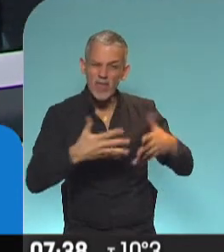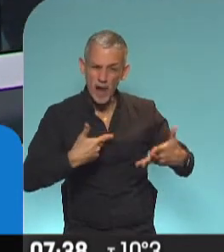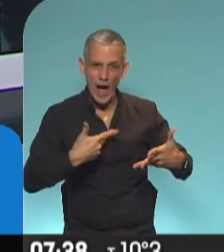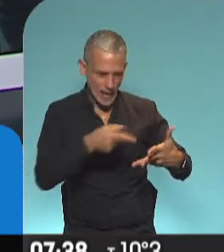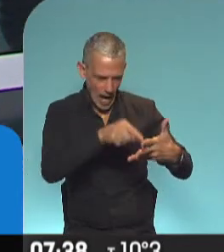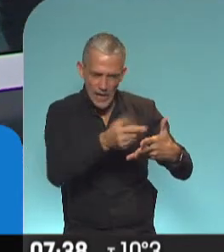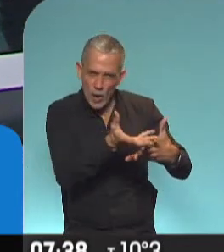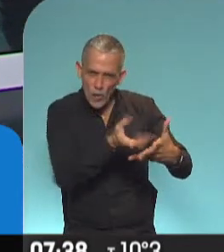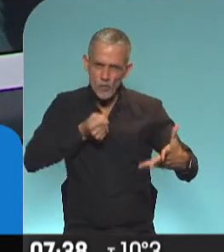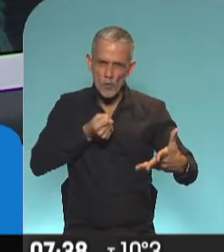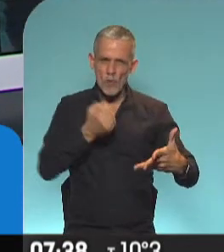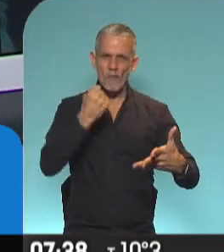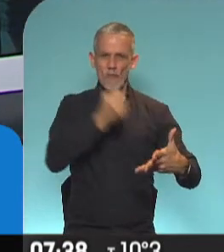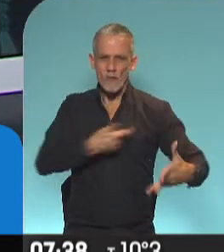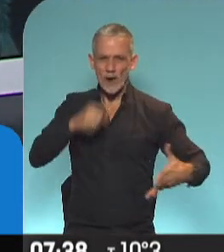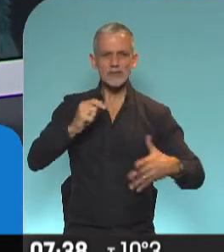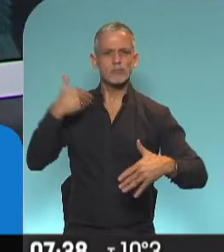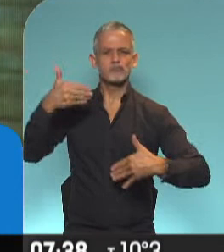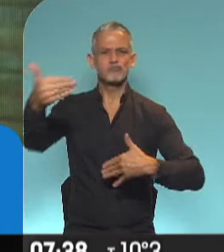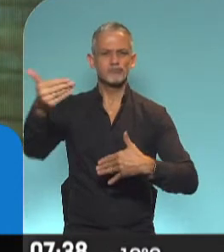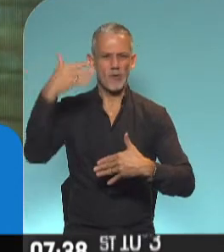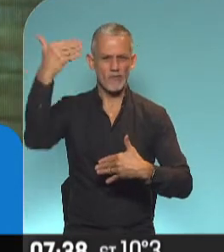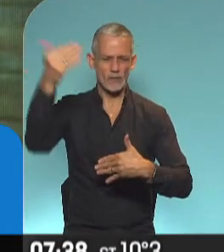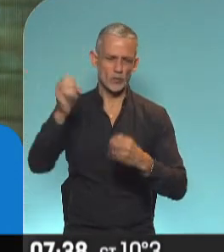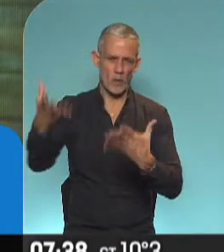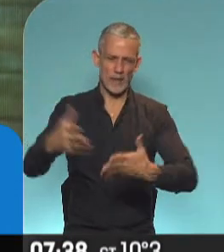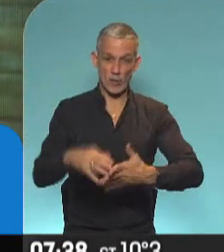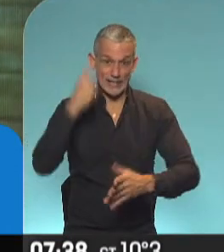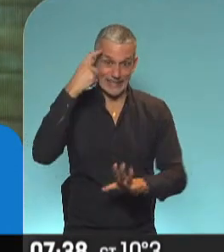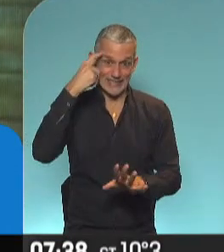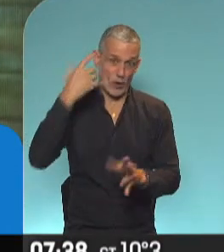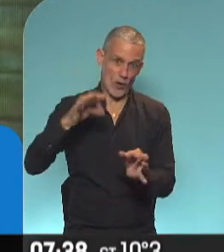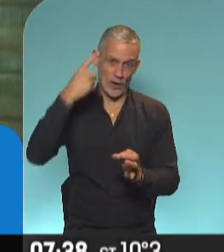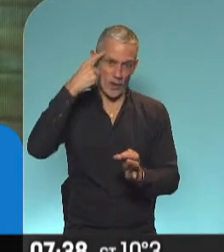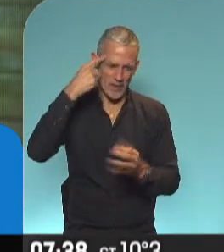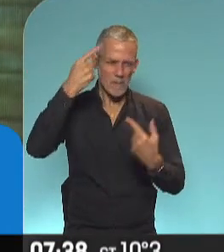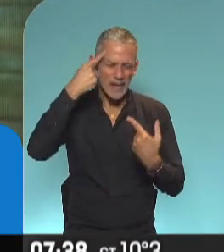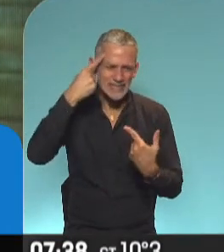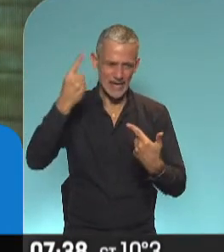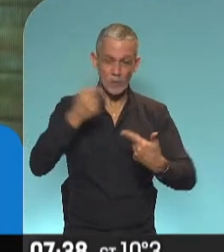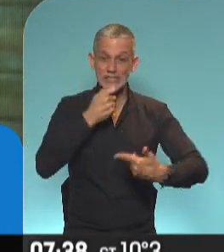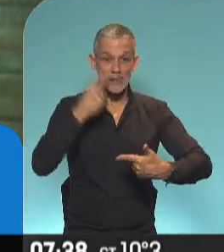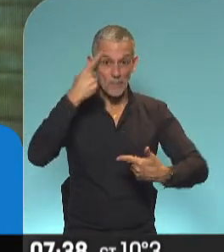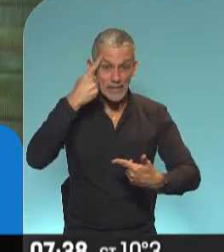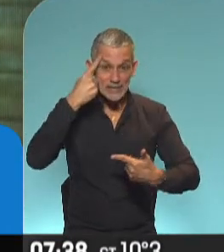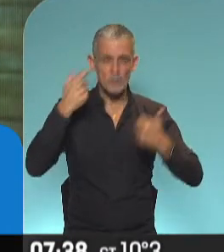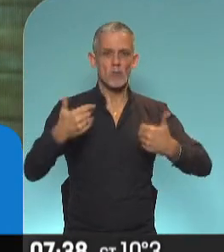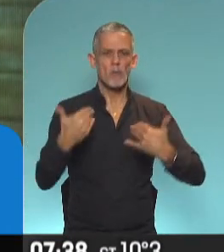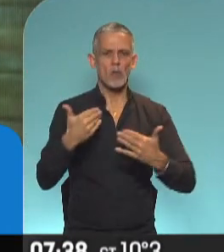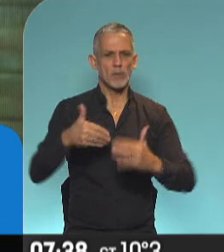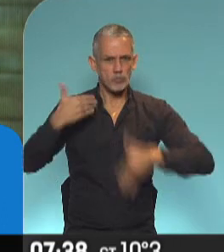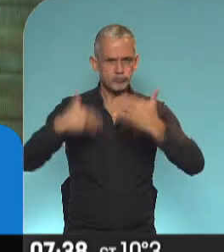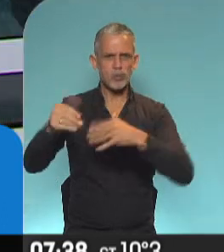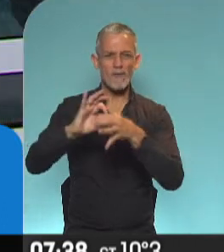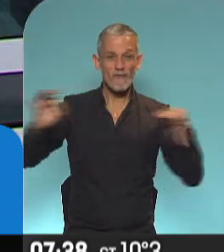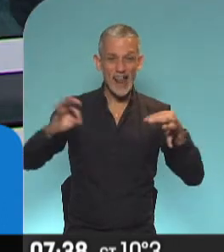tener, sacar ciertas fortalezas que nos permitan atravesar todo esto. Esto es algo psicológico que hay que pensarlo, pero si lo pensamos, podemos, como